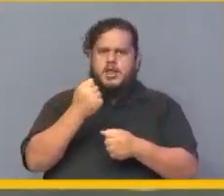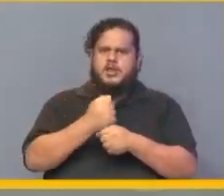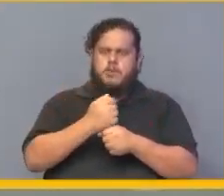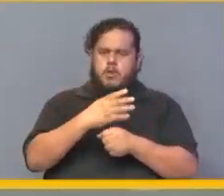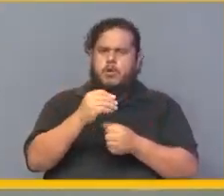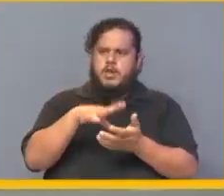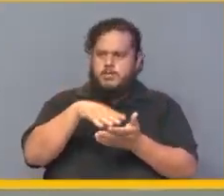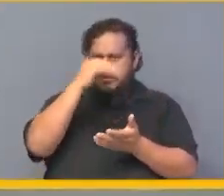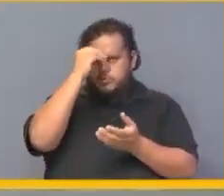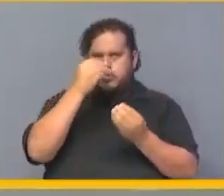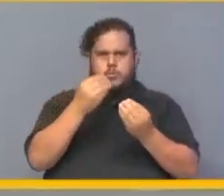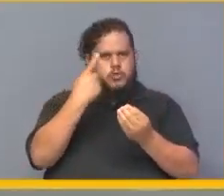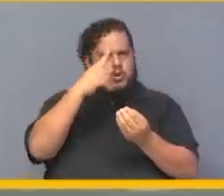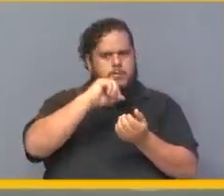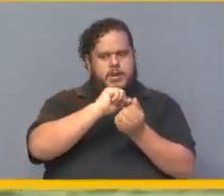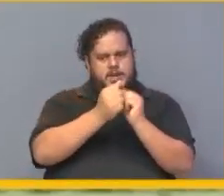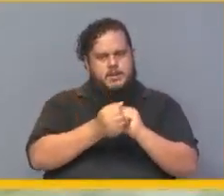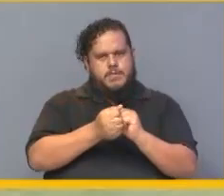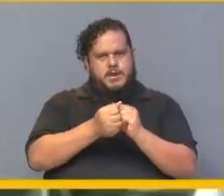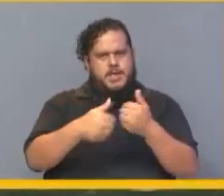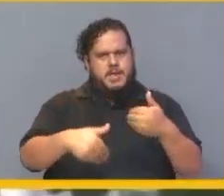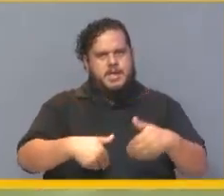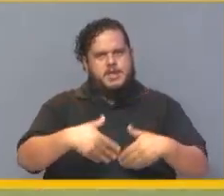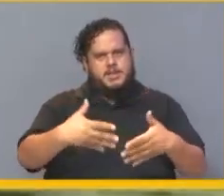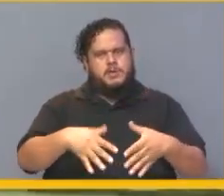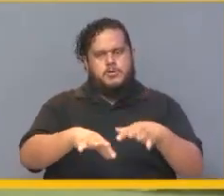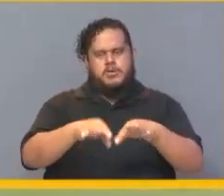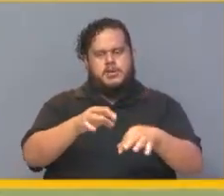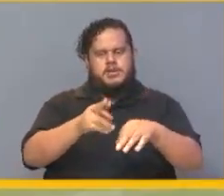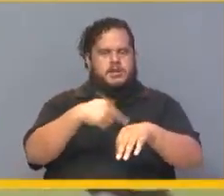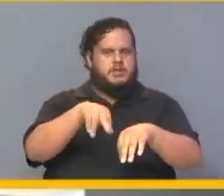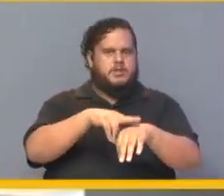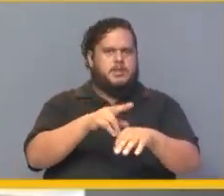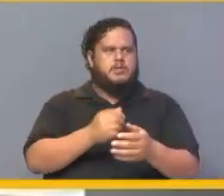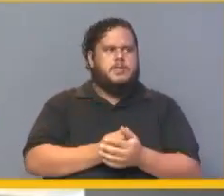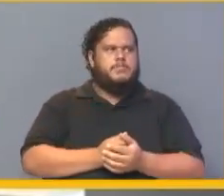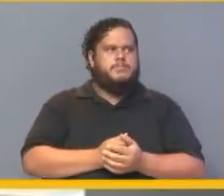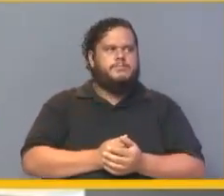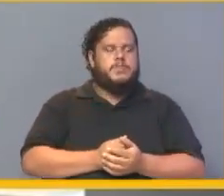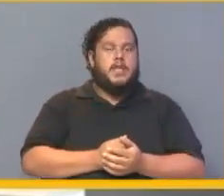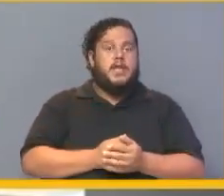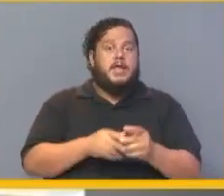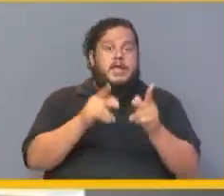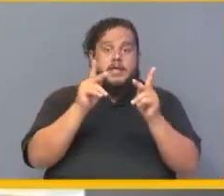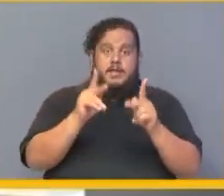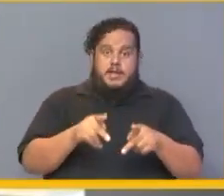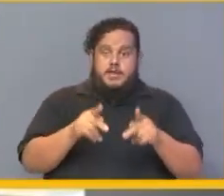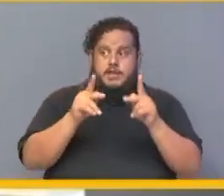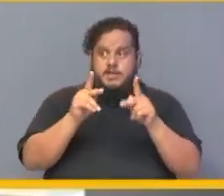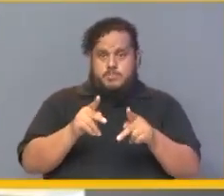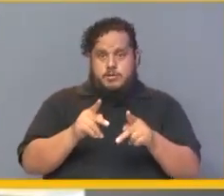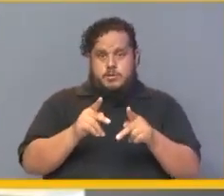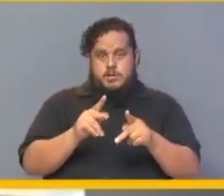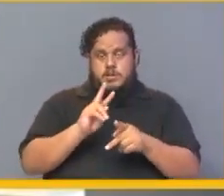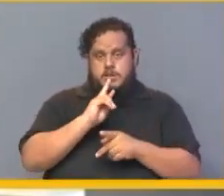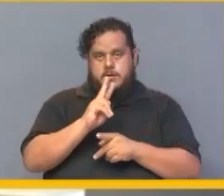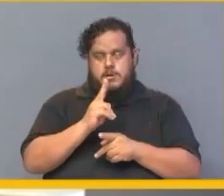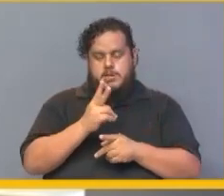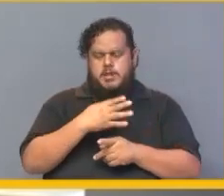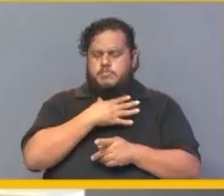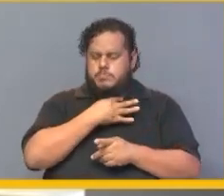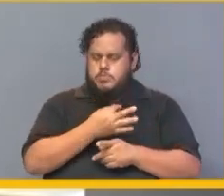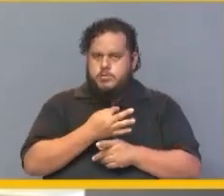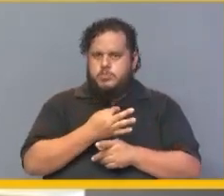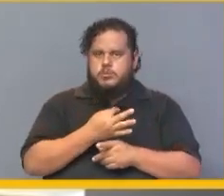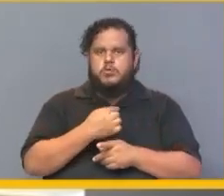poder convertirse hoy en el técnico de la selección nacional. De las personas que verdad me da un gusto enorme